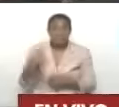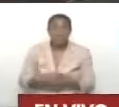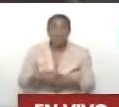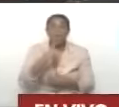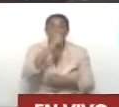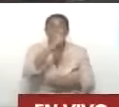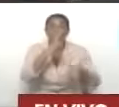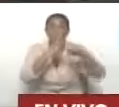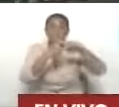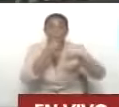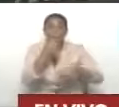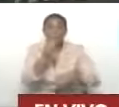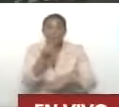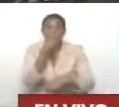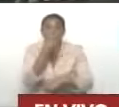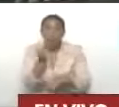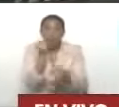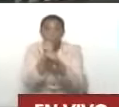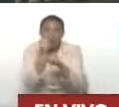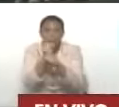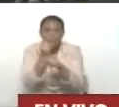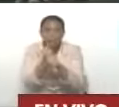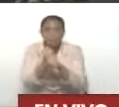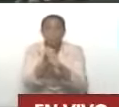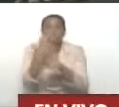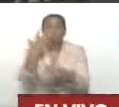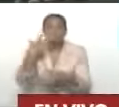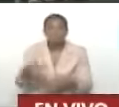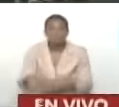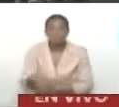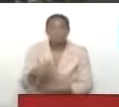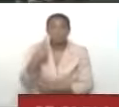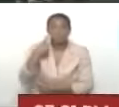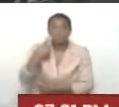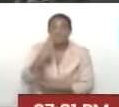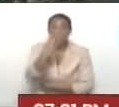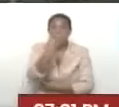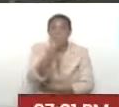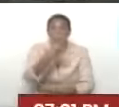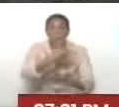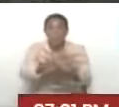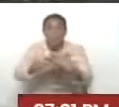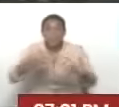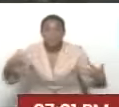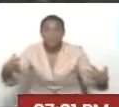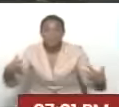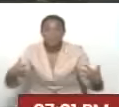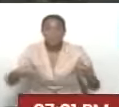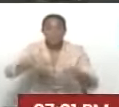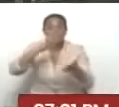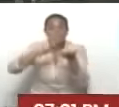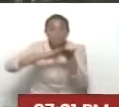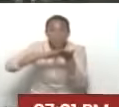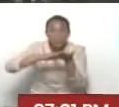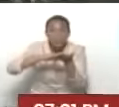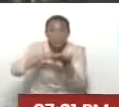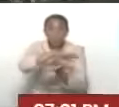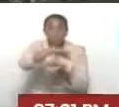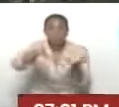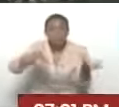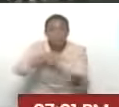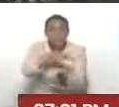1x10 del buen gobierno, con récord de 4 millones de soluciones